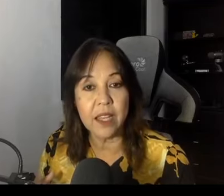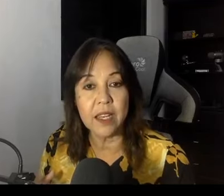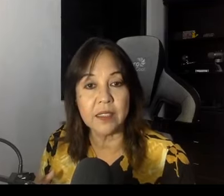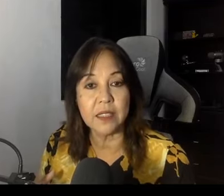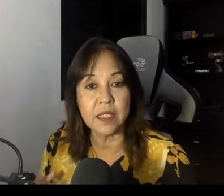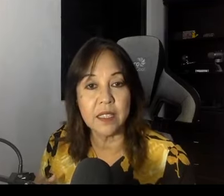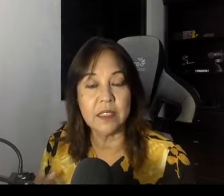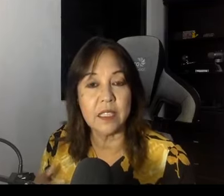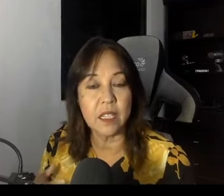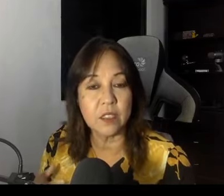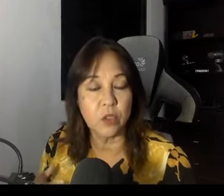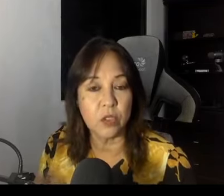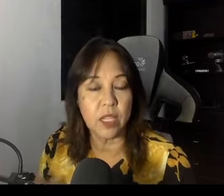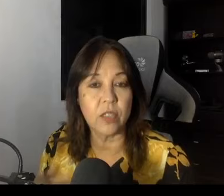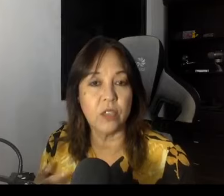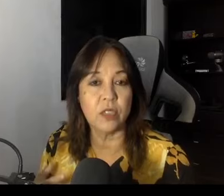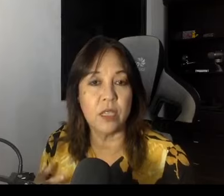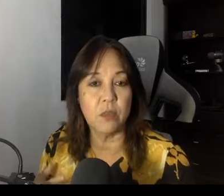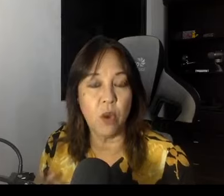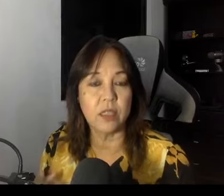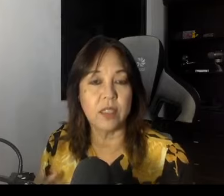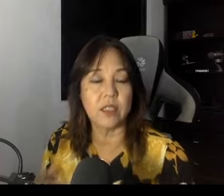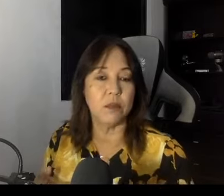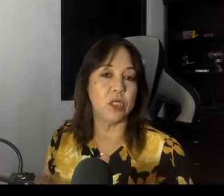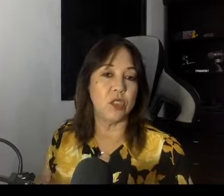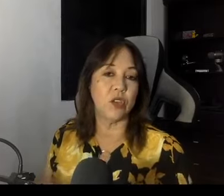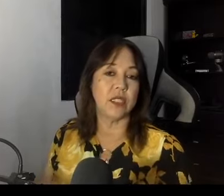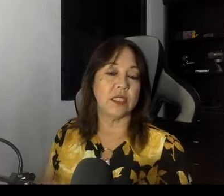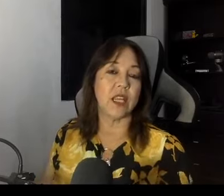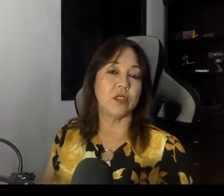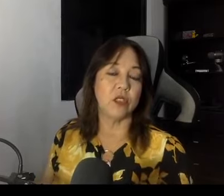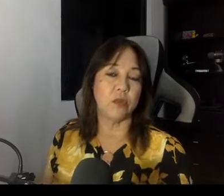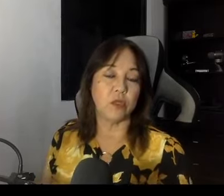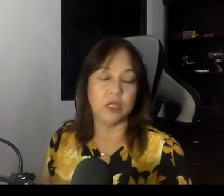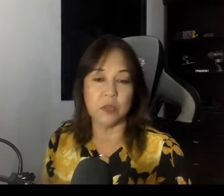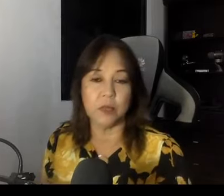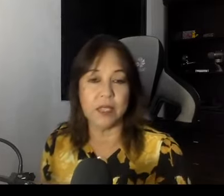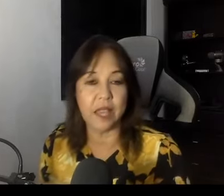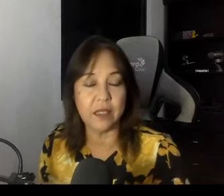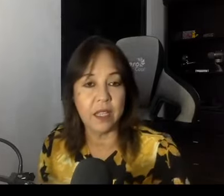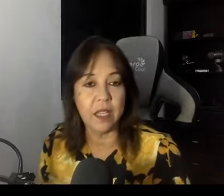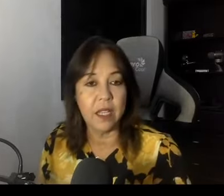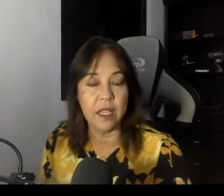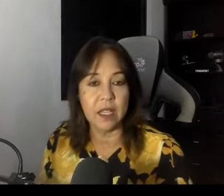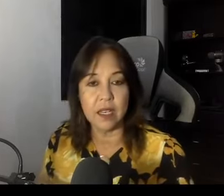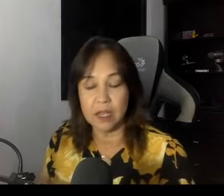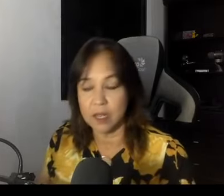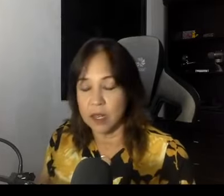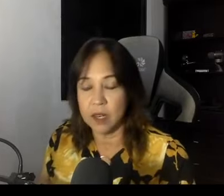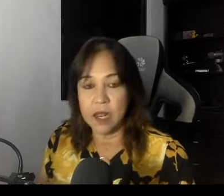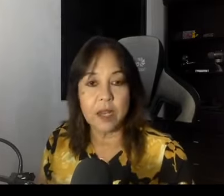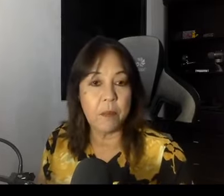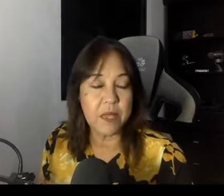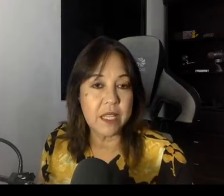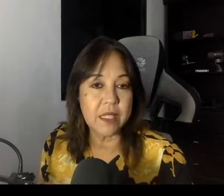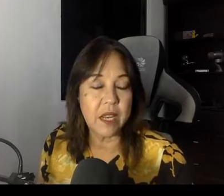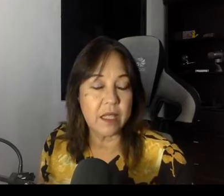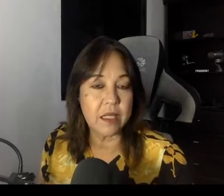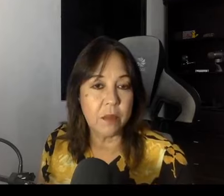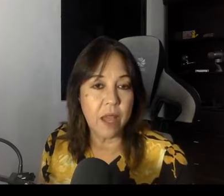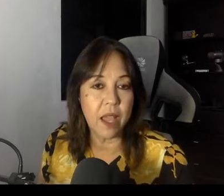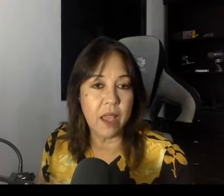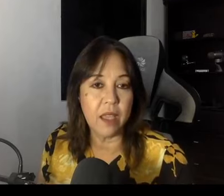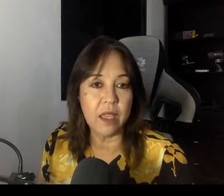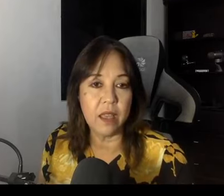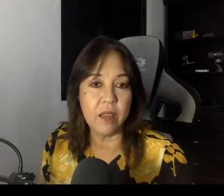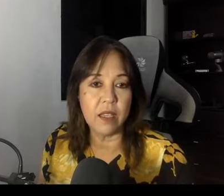una baja en las estadísticas, contagios y muertes, transmisiones, casos de positividad, la rapidez en la que